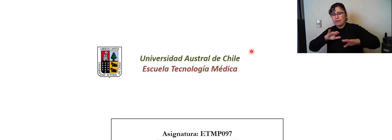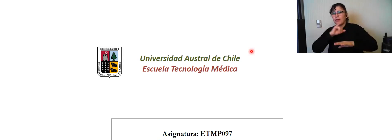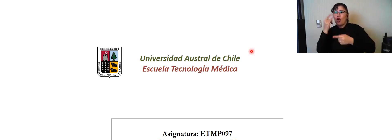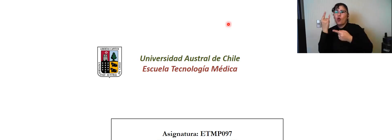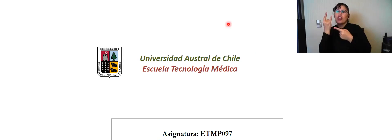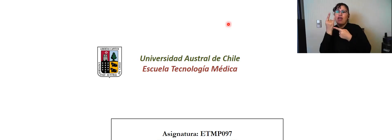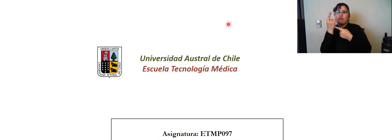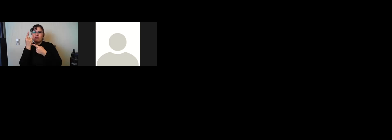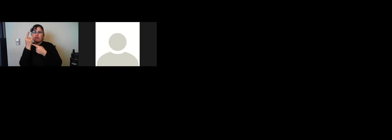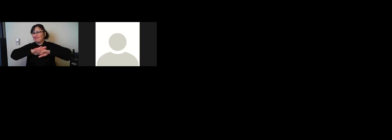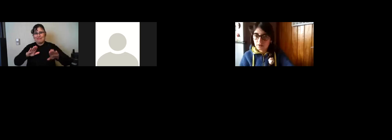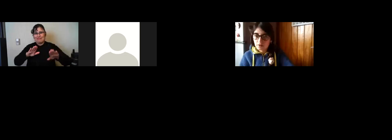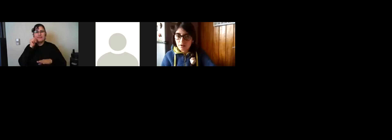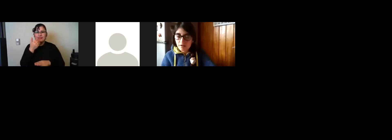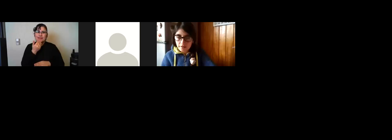1.